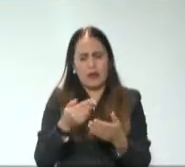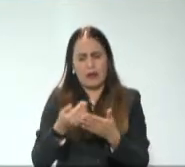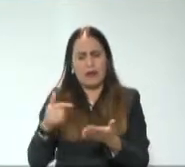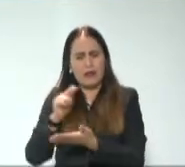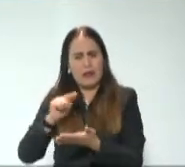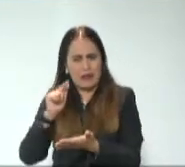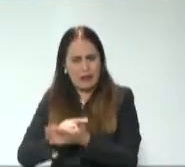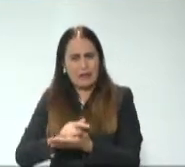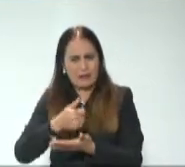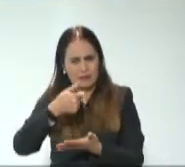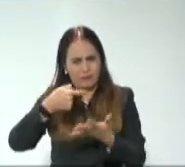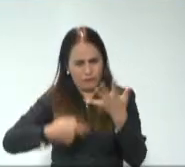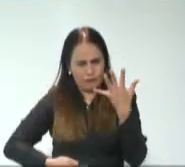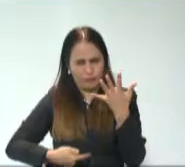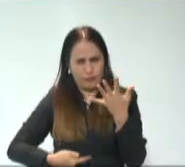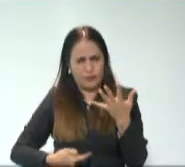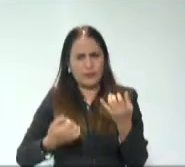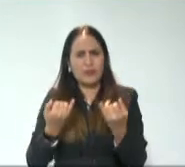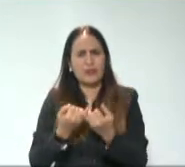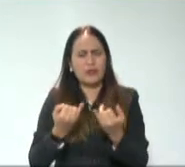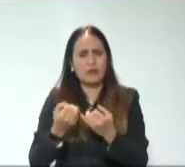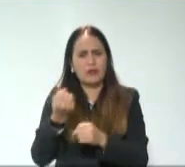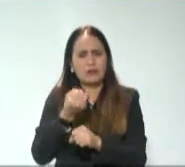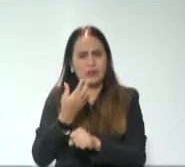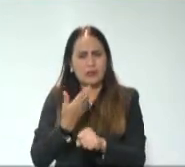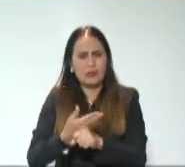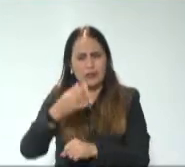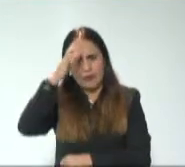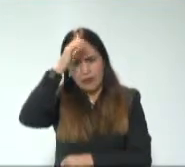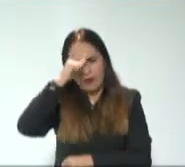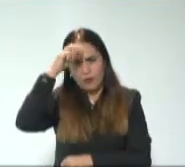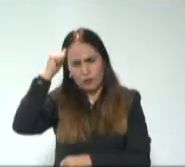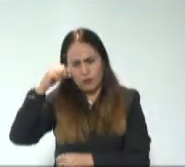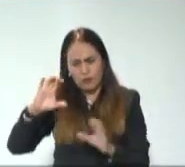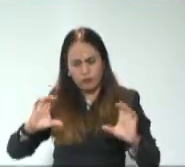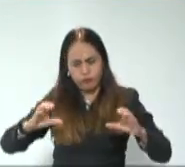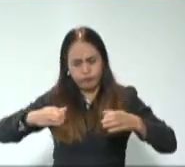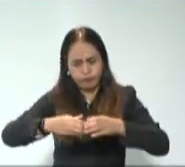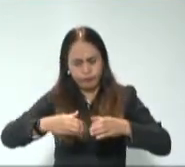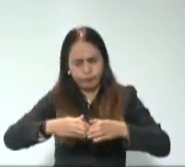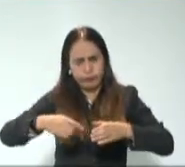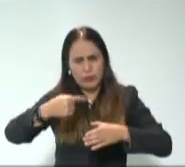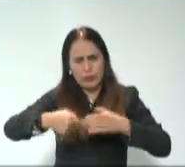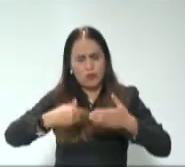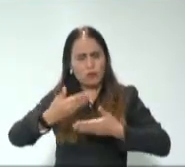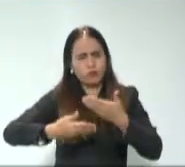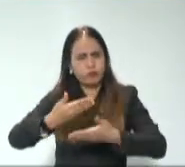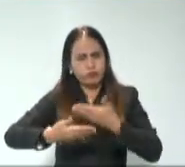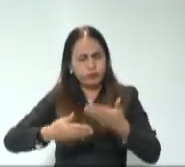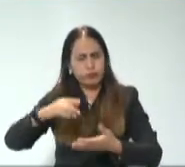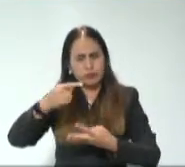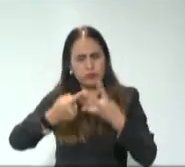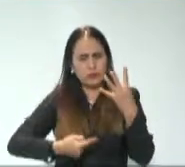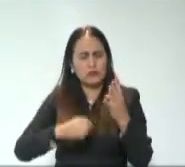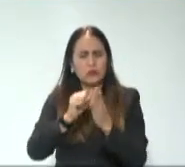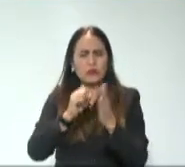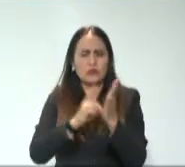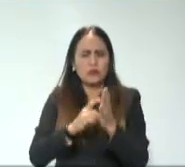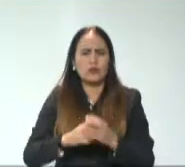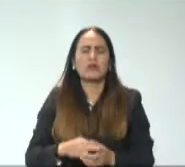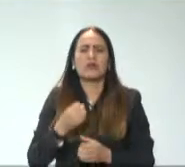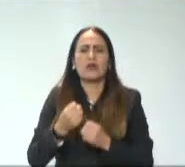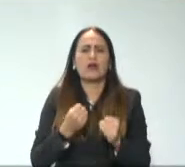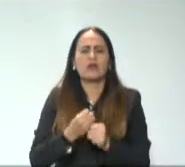de la materia y con la ayuda de un secretario de acuerdos de dicho comité le dan trámite a los asuntos desde el año de